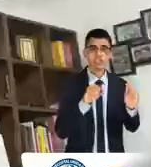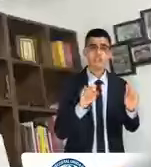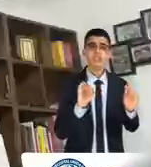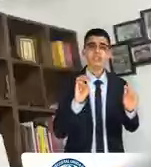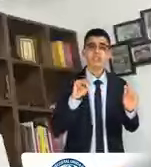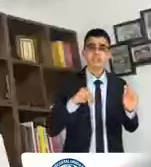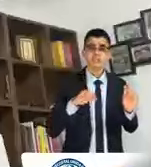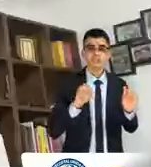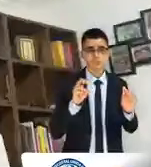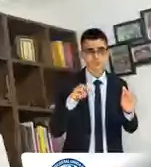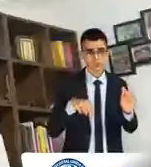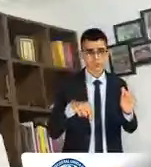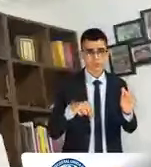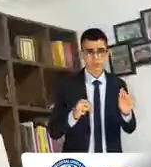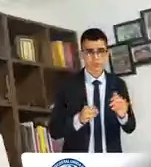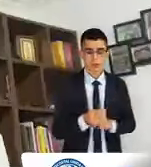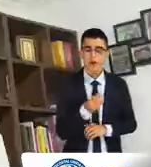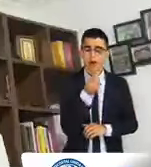comiendo con ellos,